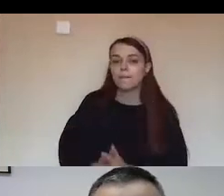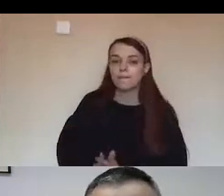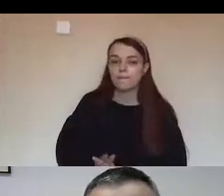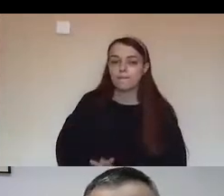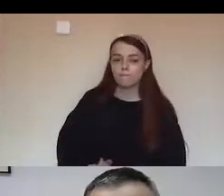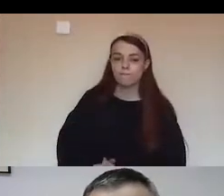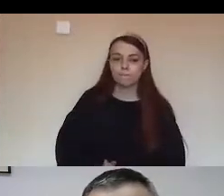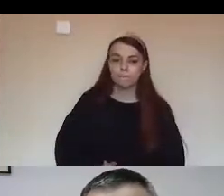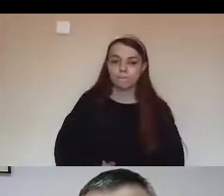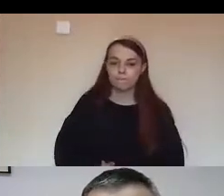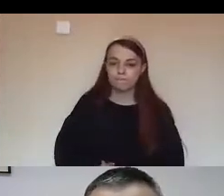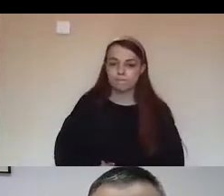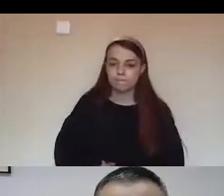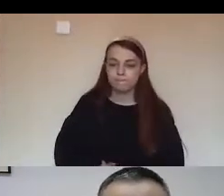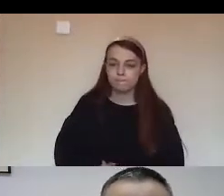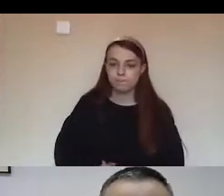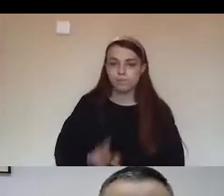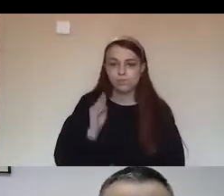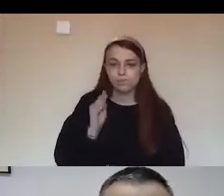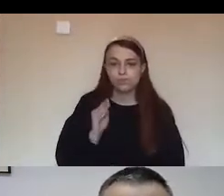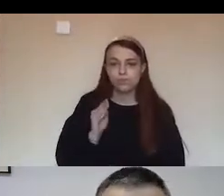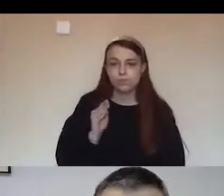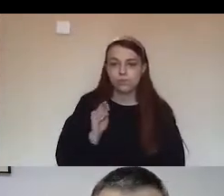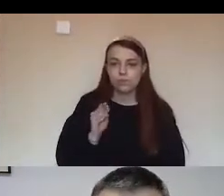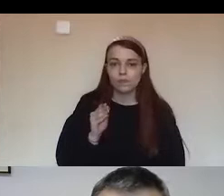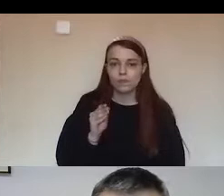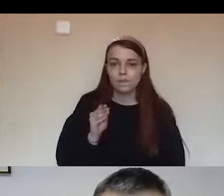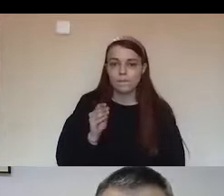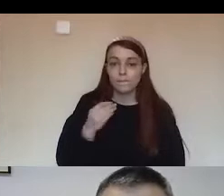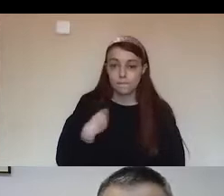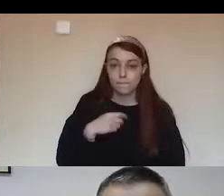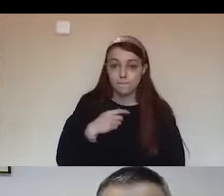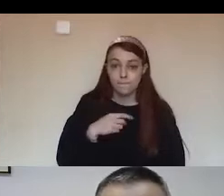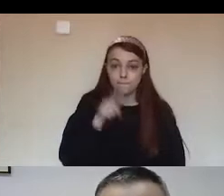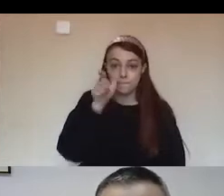una trayectoria, como ha dicho muy bien cuando me ha presentado,